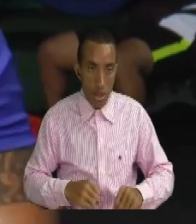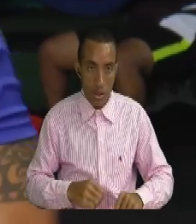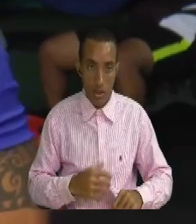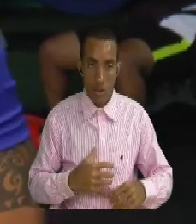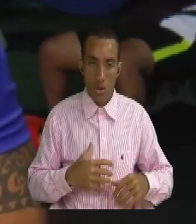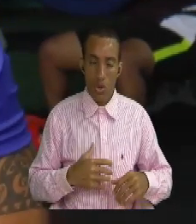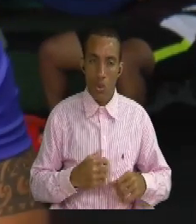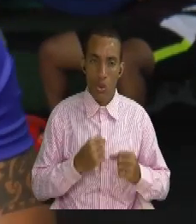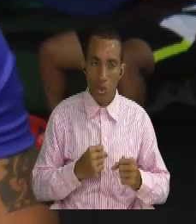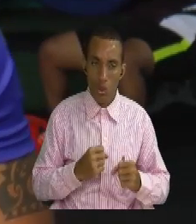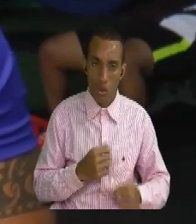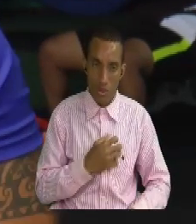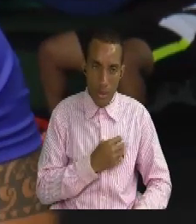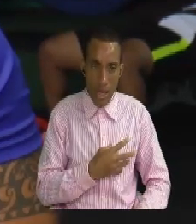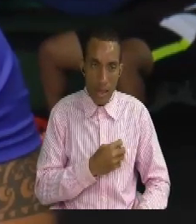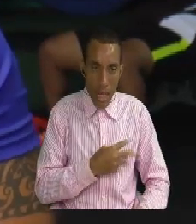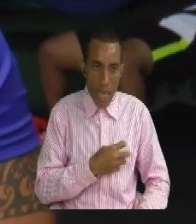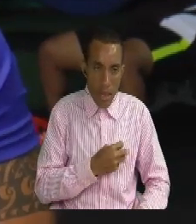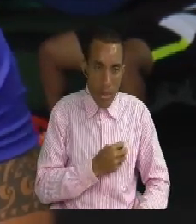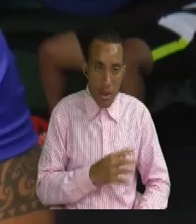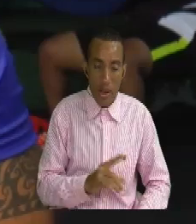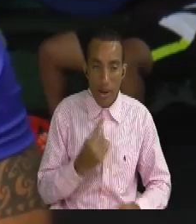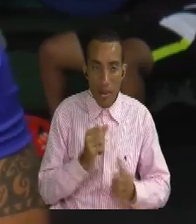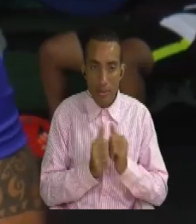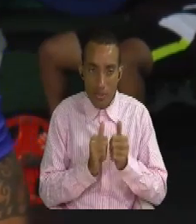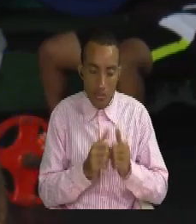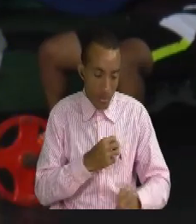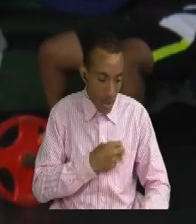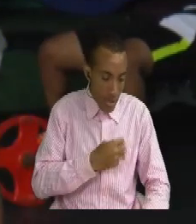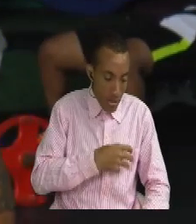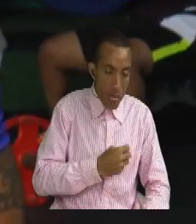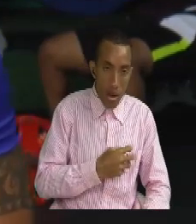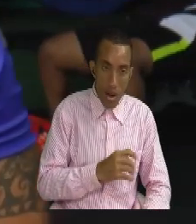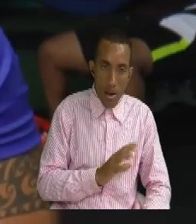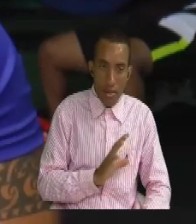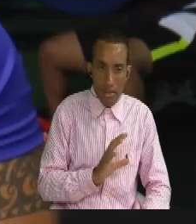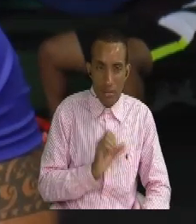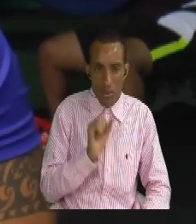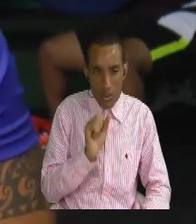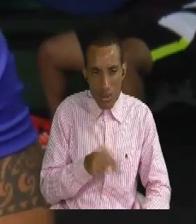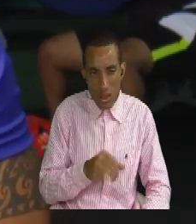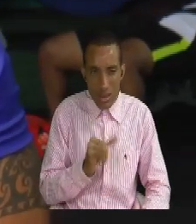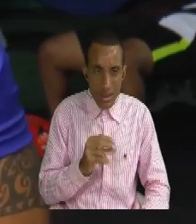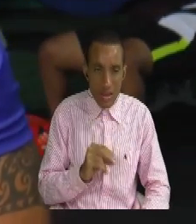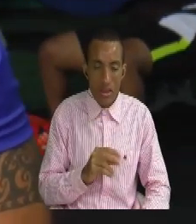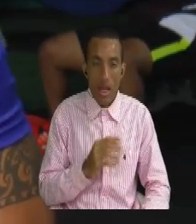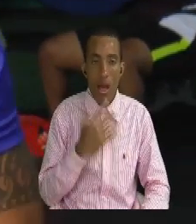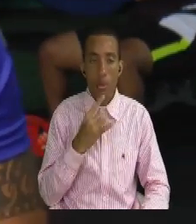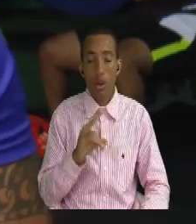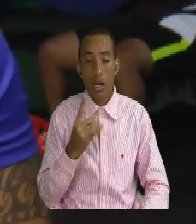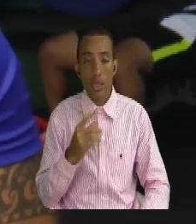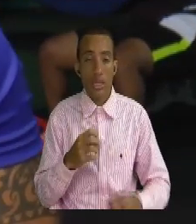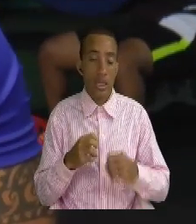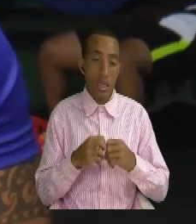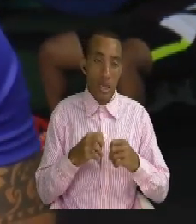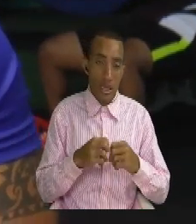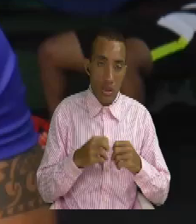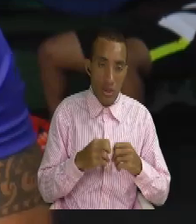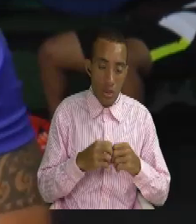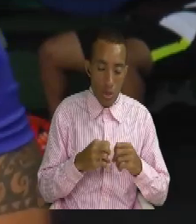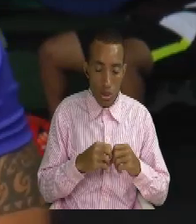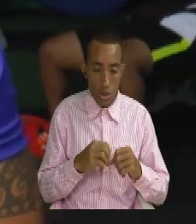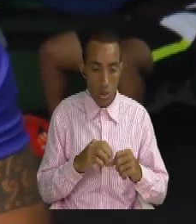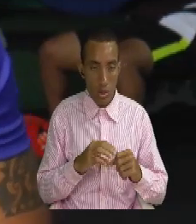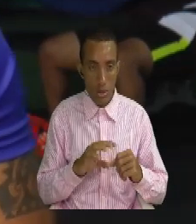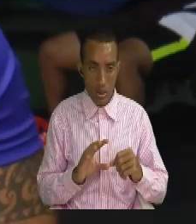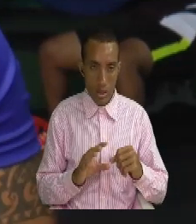Si hacemos cardio antes de iniciar una sesión de entrenamiento, lo que vamos a hacer es quemar mucha energía y lastimosamente no vamos a rendir